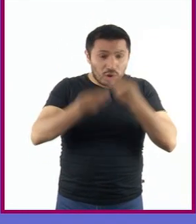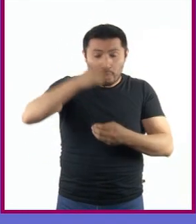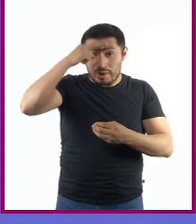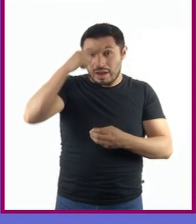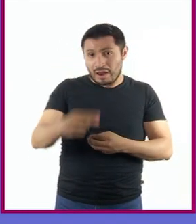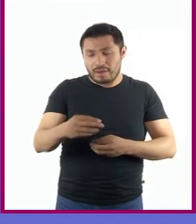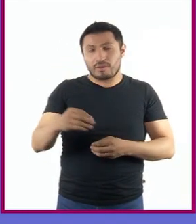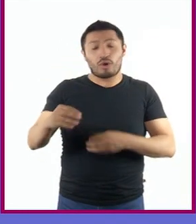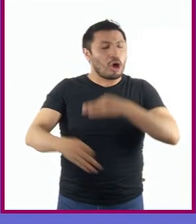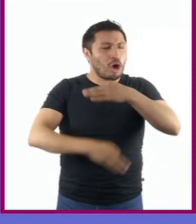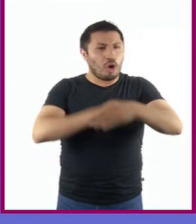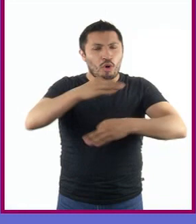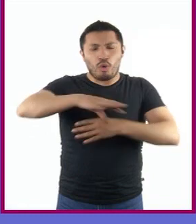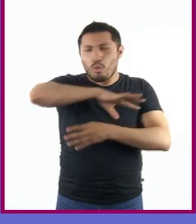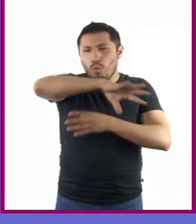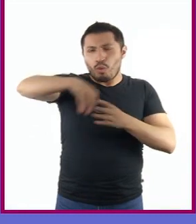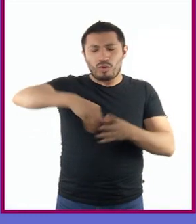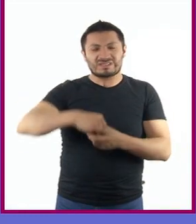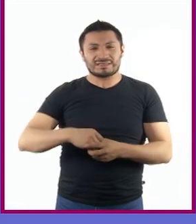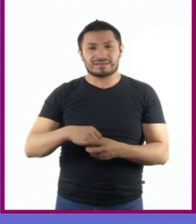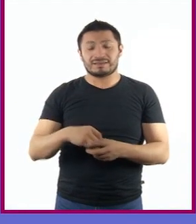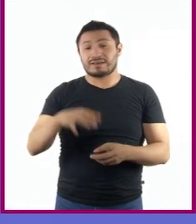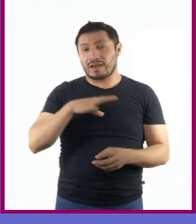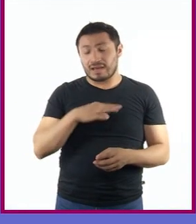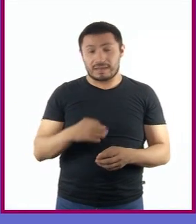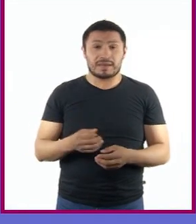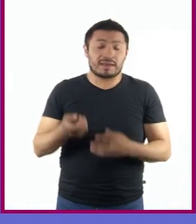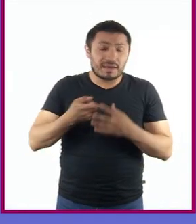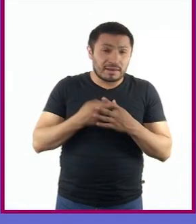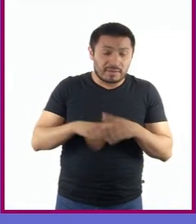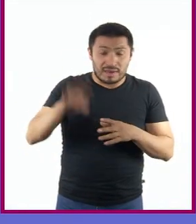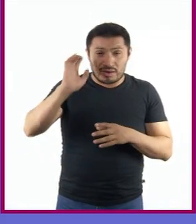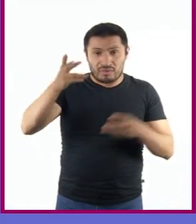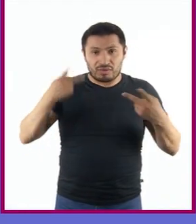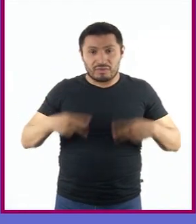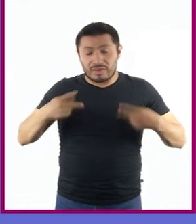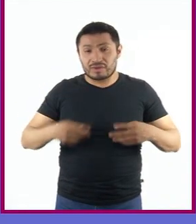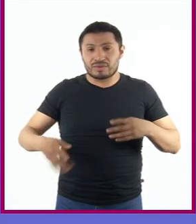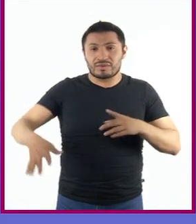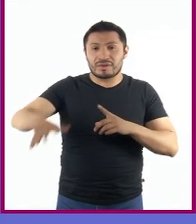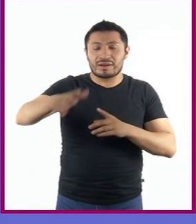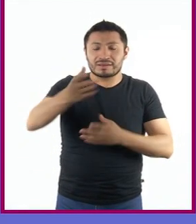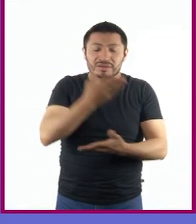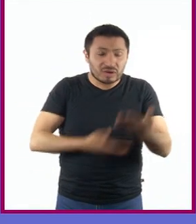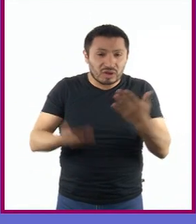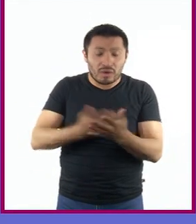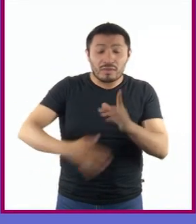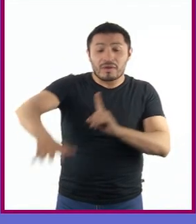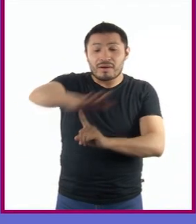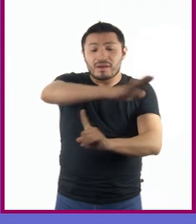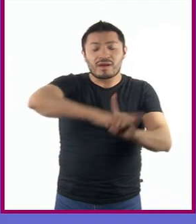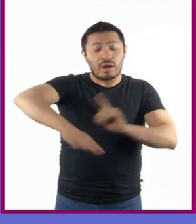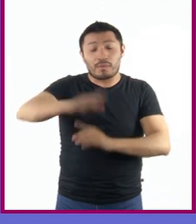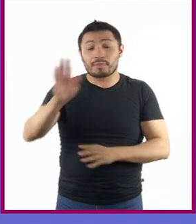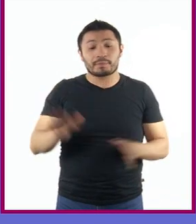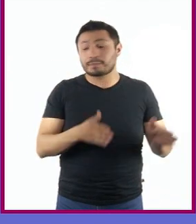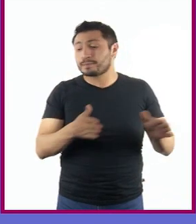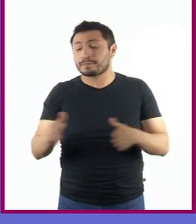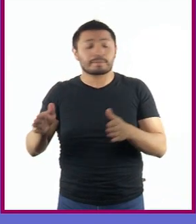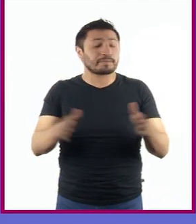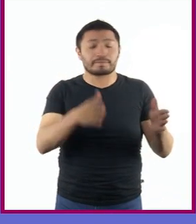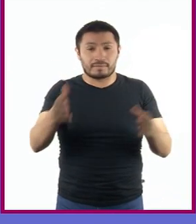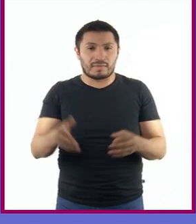estos alimentos surgen a partir de la interacción del ser humano con su entorno natural, por lo que no se come lo mismo